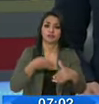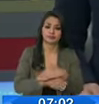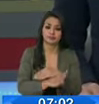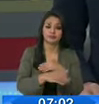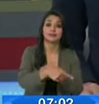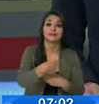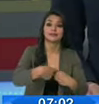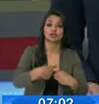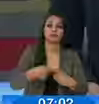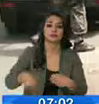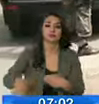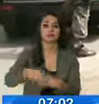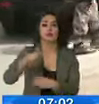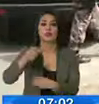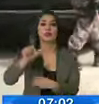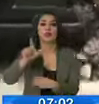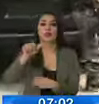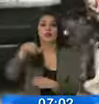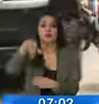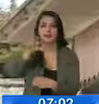Gualaquiza.